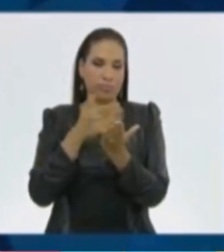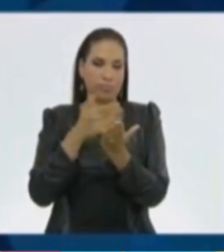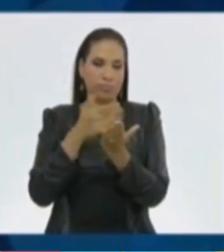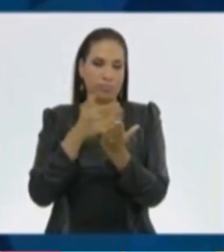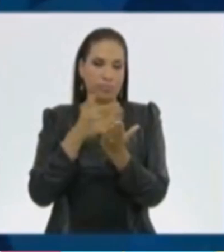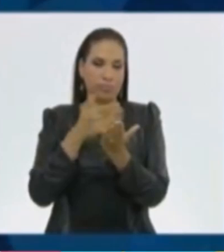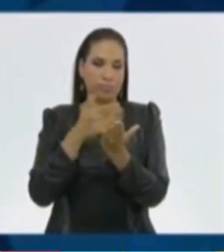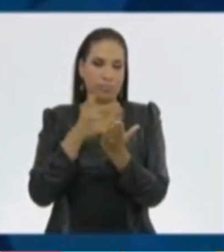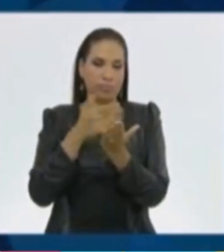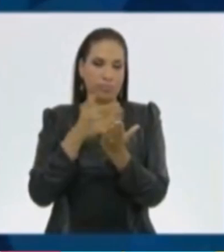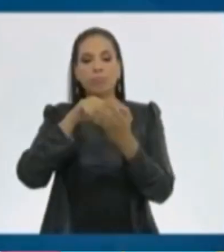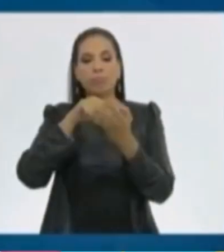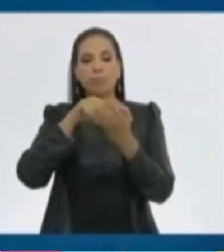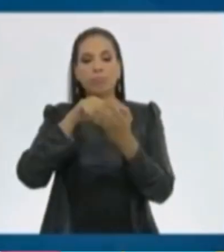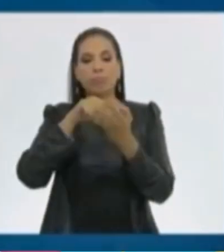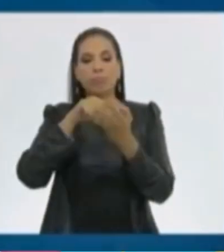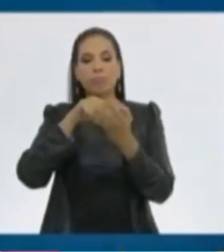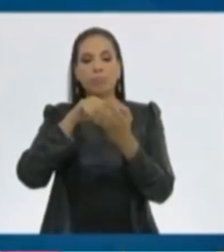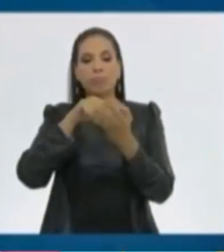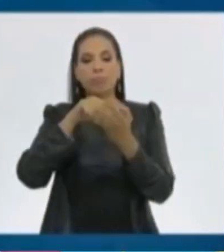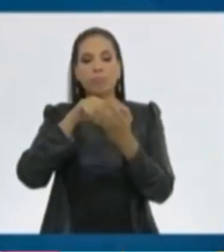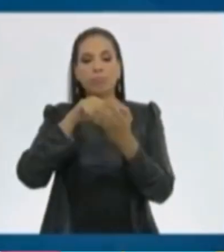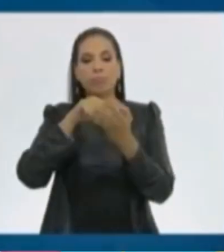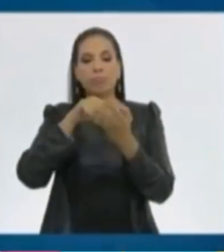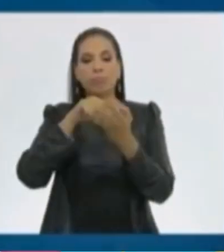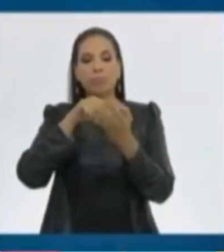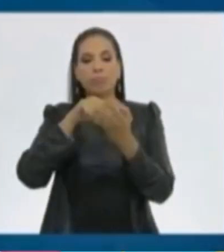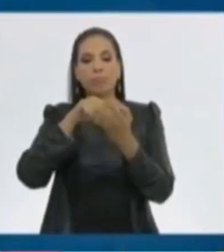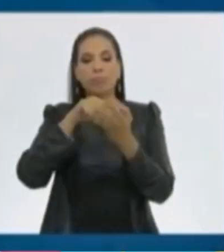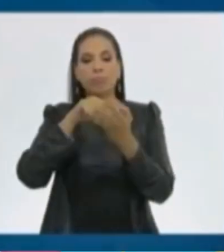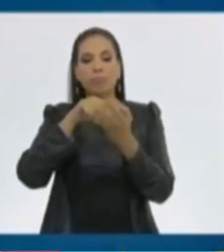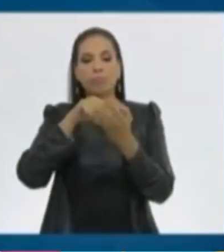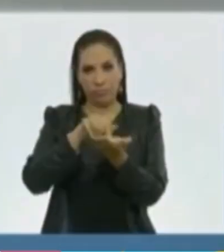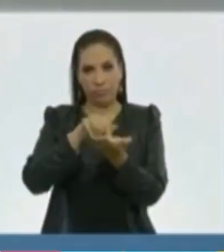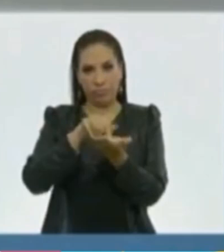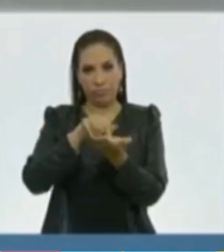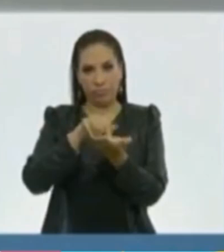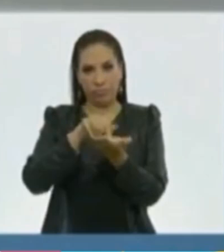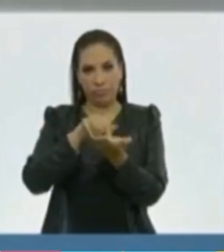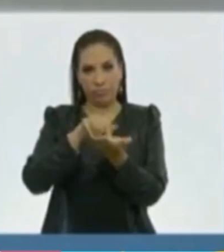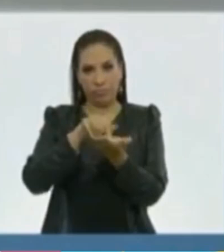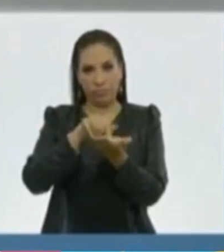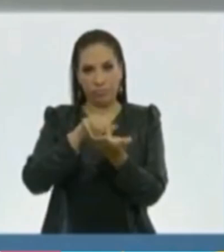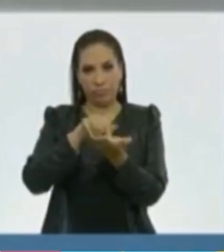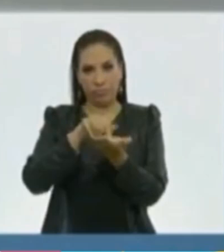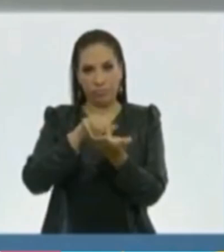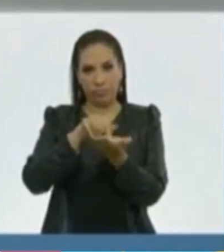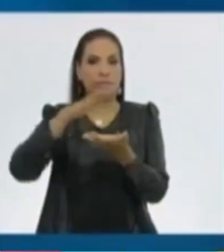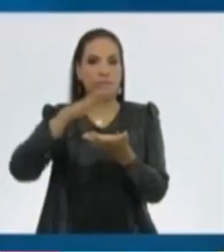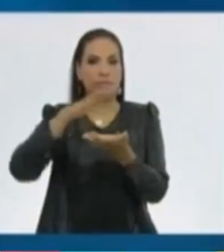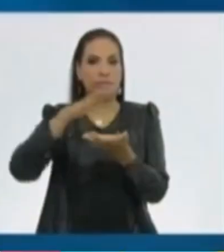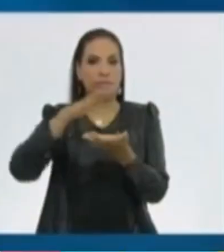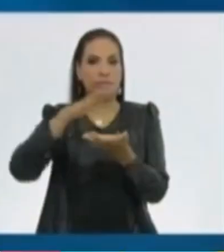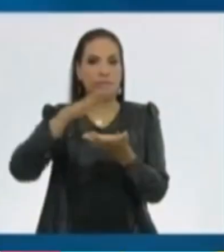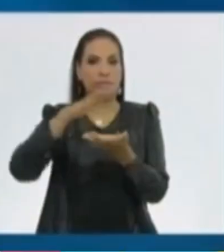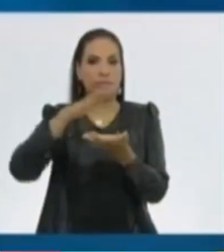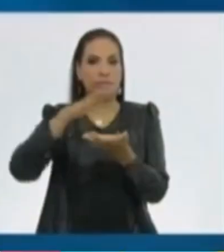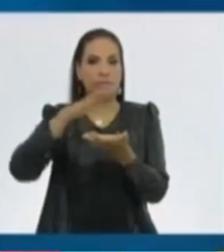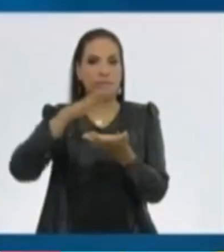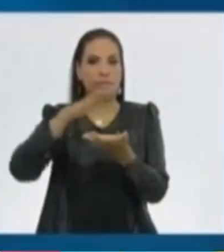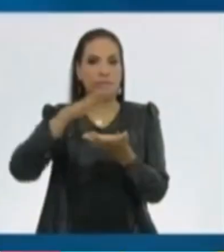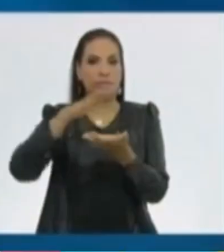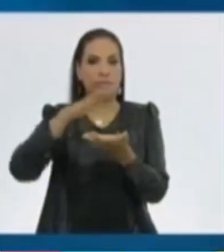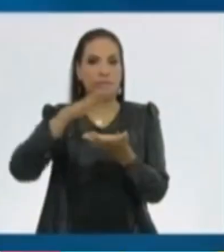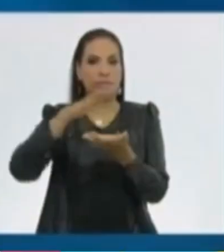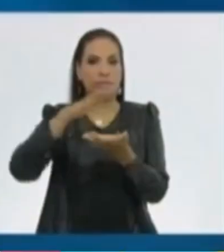y digitales. Hablando de fuentes bibliográficas, ¿qué ves en un libro? La portada, la contraportada y el lomo. ¿Qué elementos